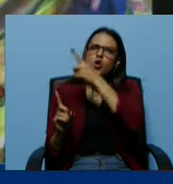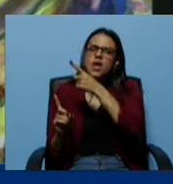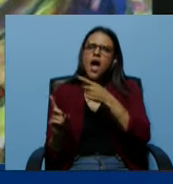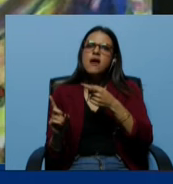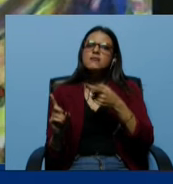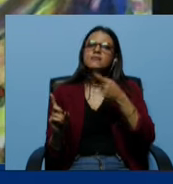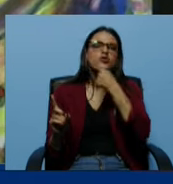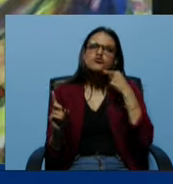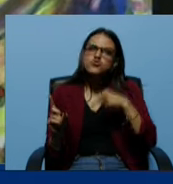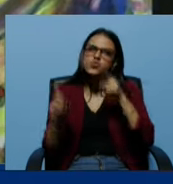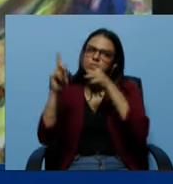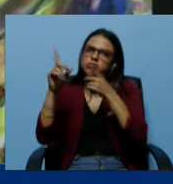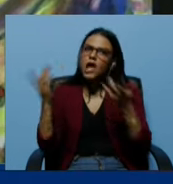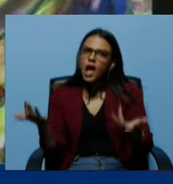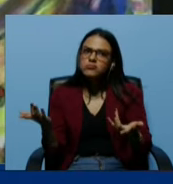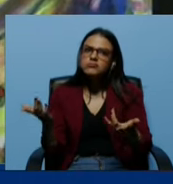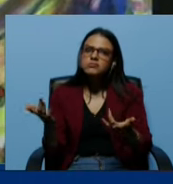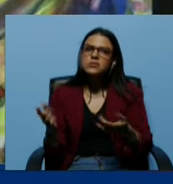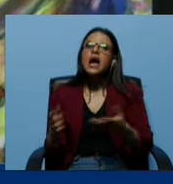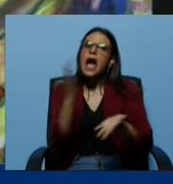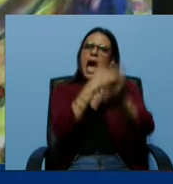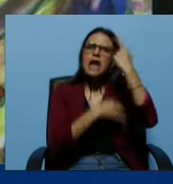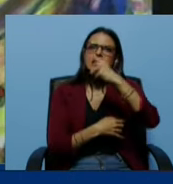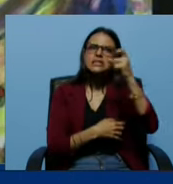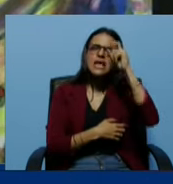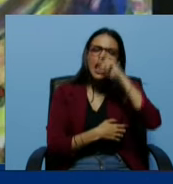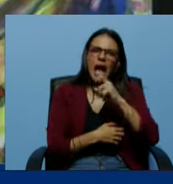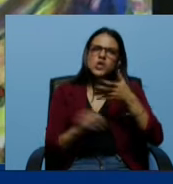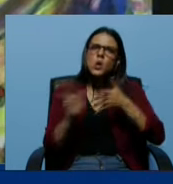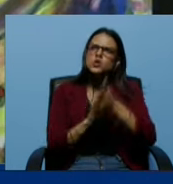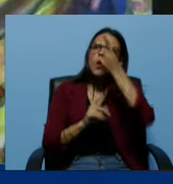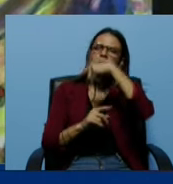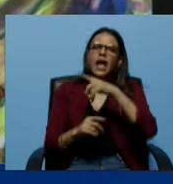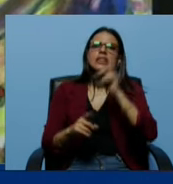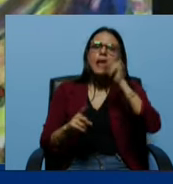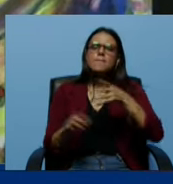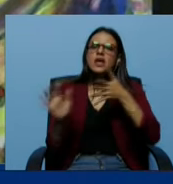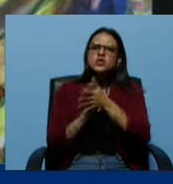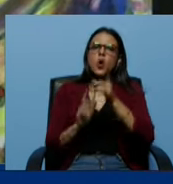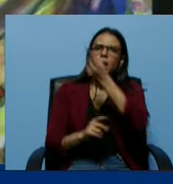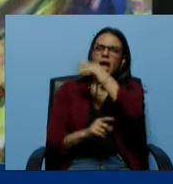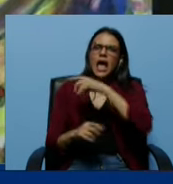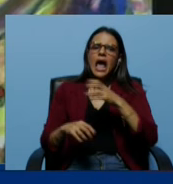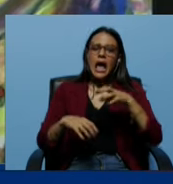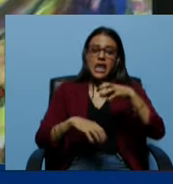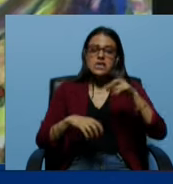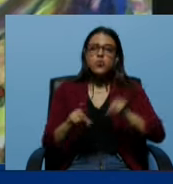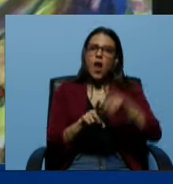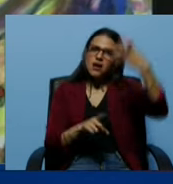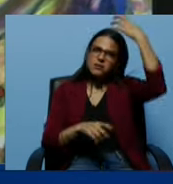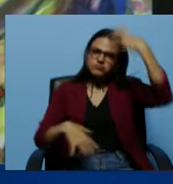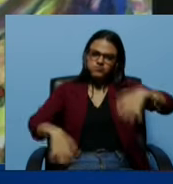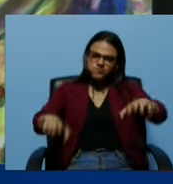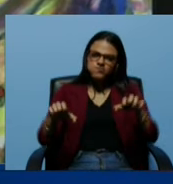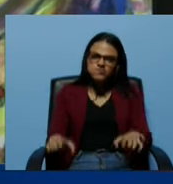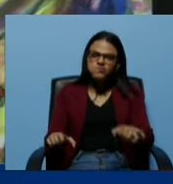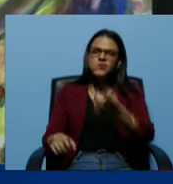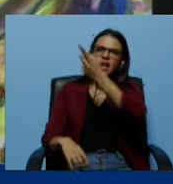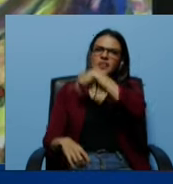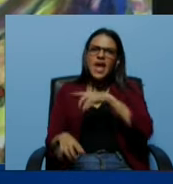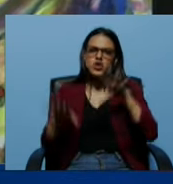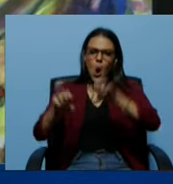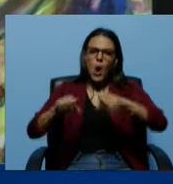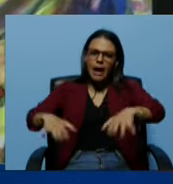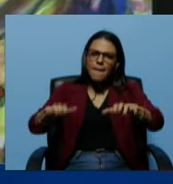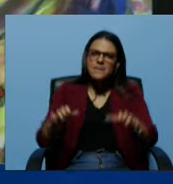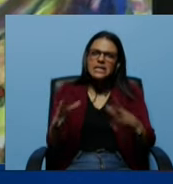100 años, la reacción de esas antiguas monarquías, del capital transnacional y del capitalismo de entonces